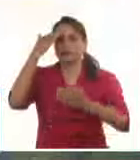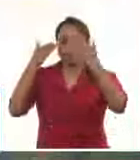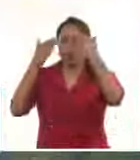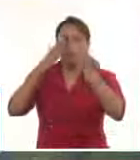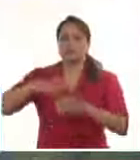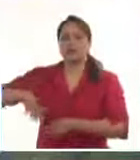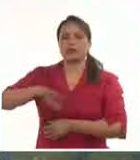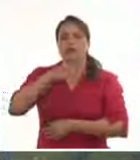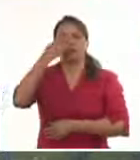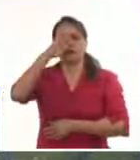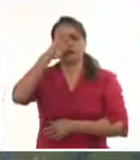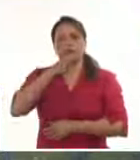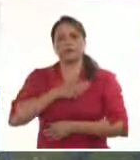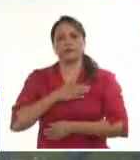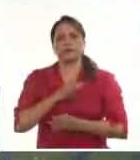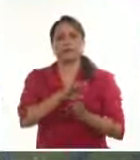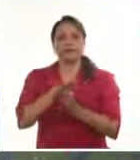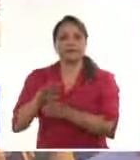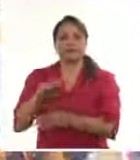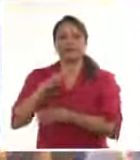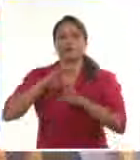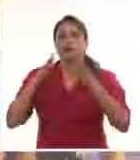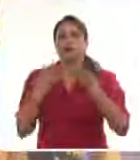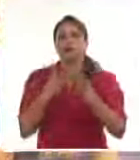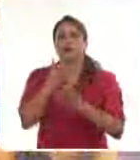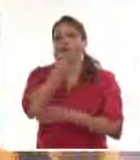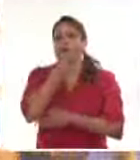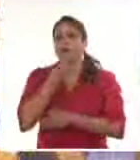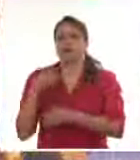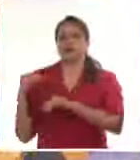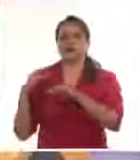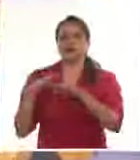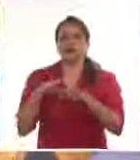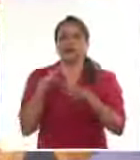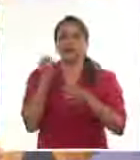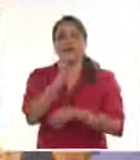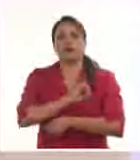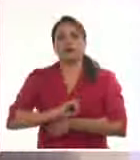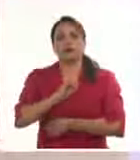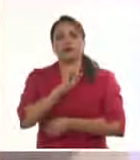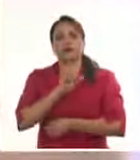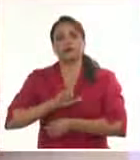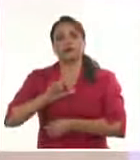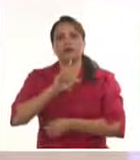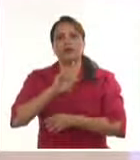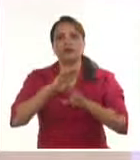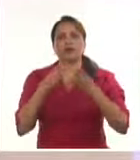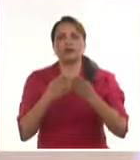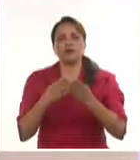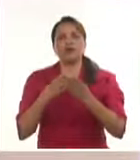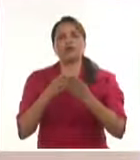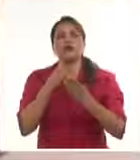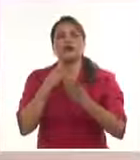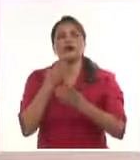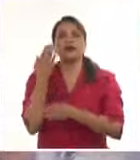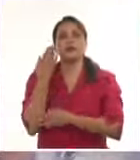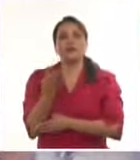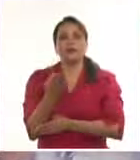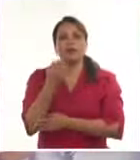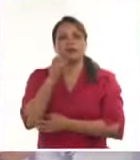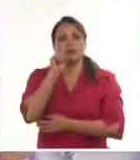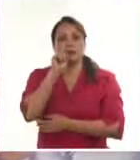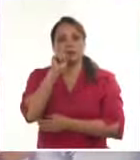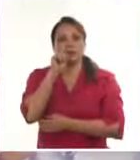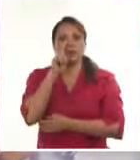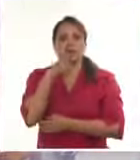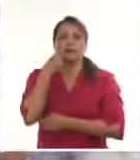Cuba. La juventud toda, junto a organizaciones sociales y religiosos, sumaron al rechazo internacional que exige el cese de tanto